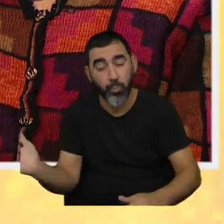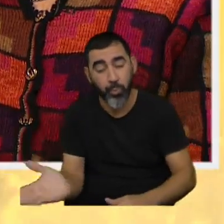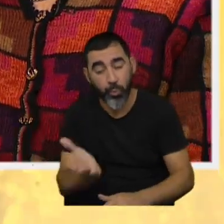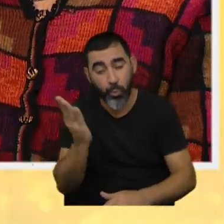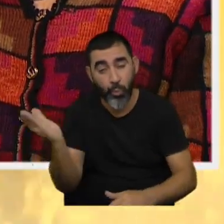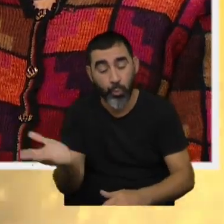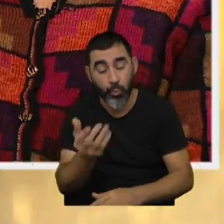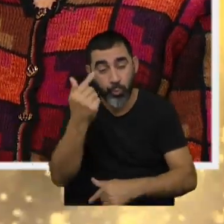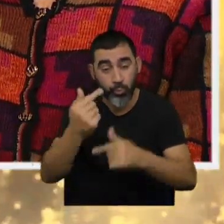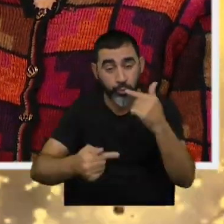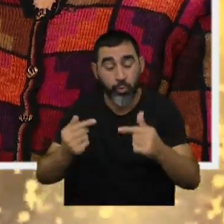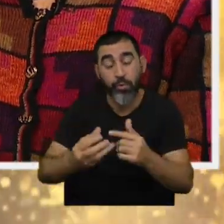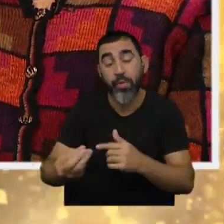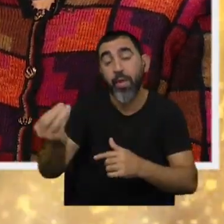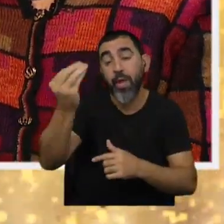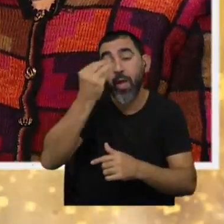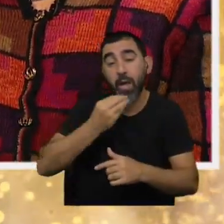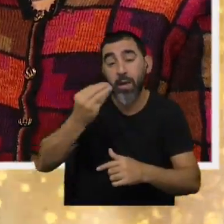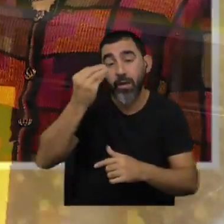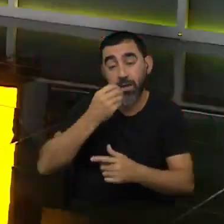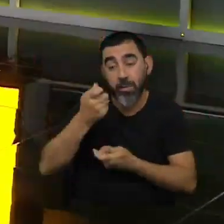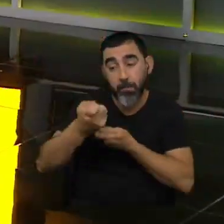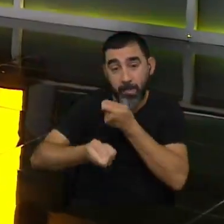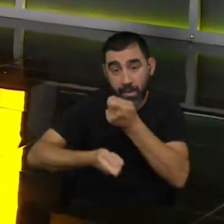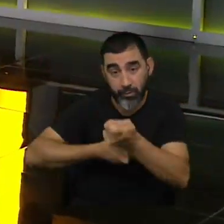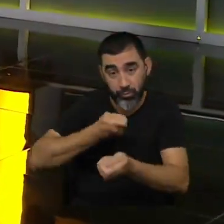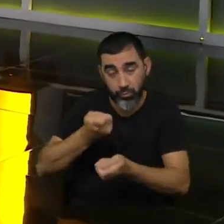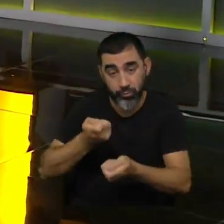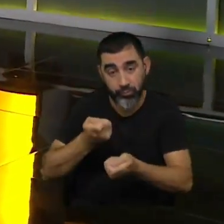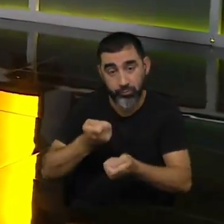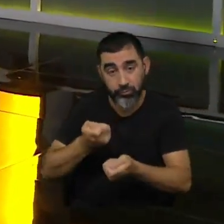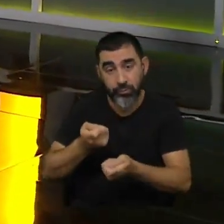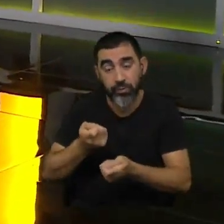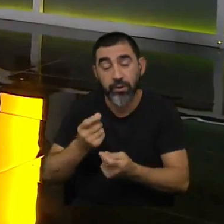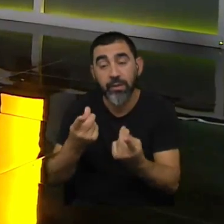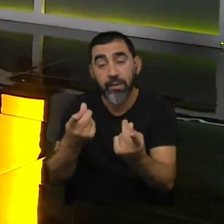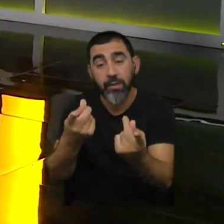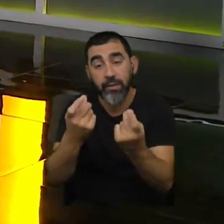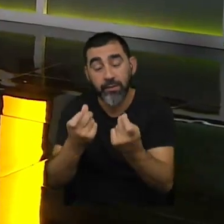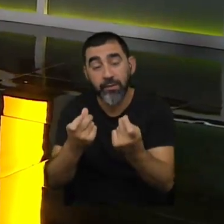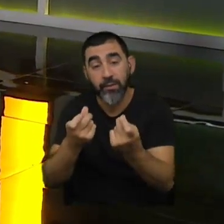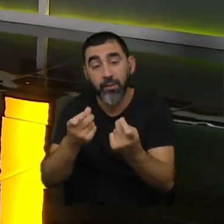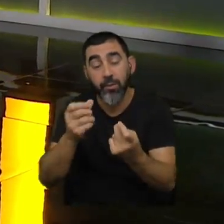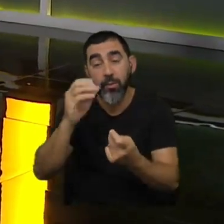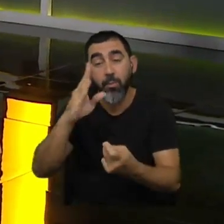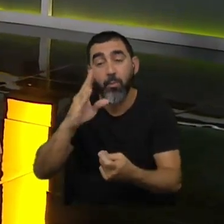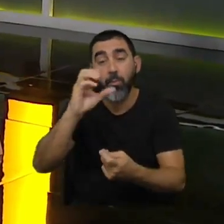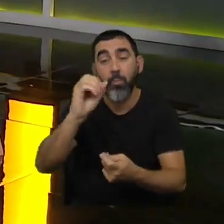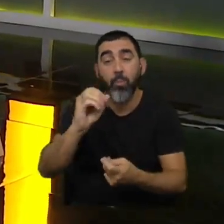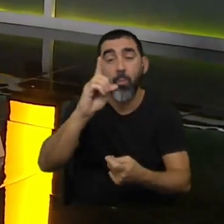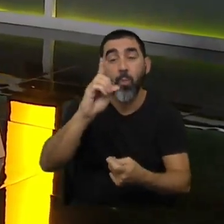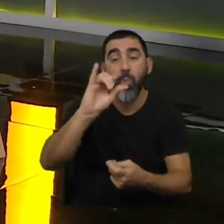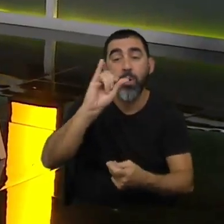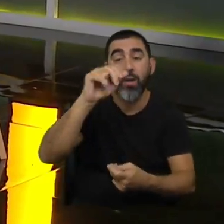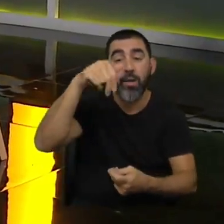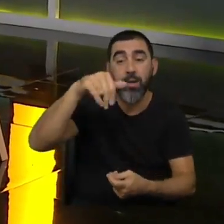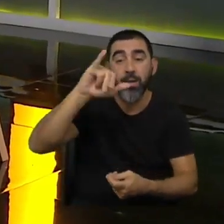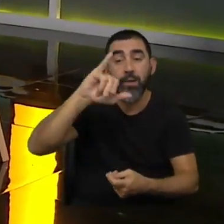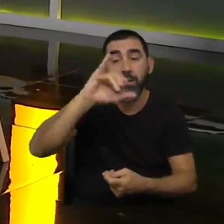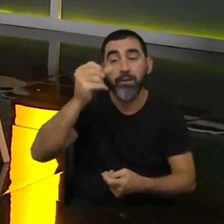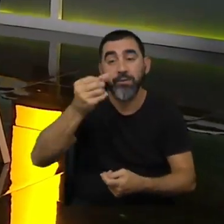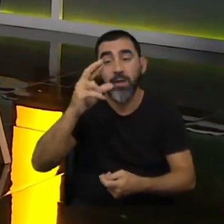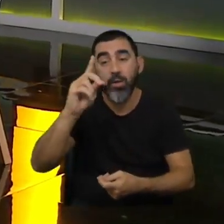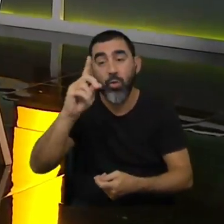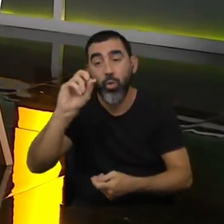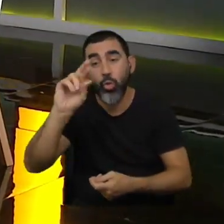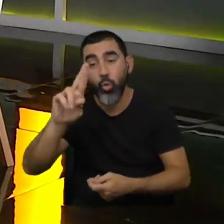de los alimentos introducidos, hace falta los polinizadores introducidos, no por una cuestión de los ciclos de vida, de los ritmos